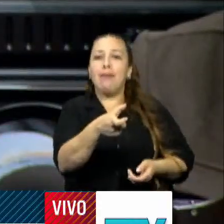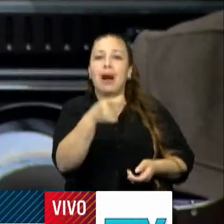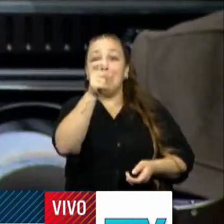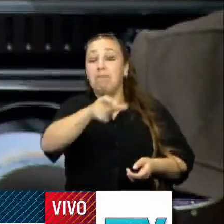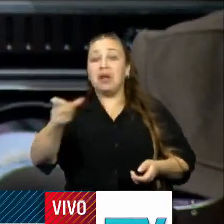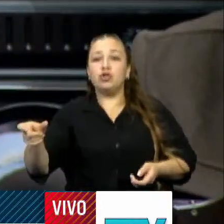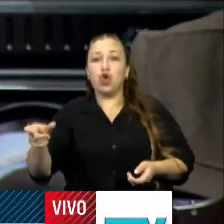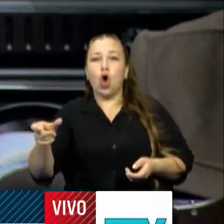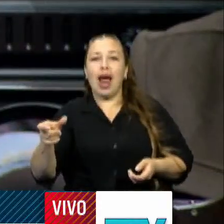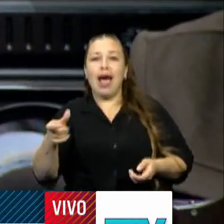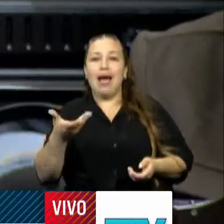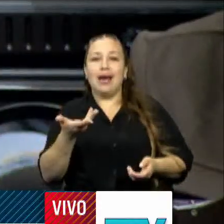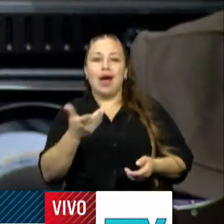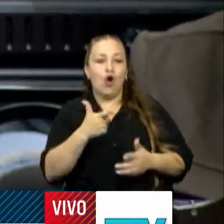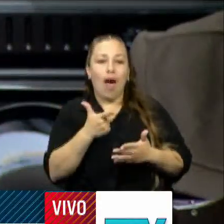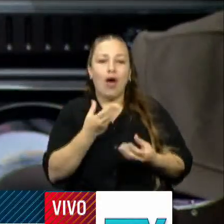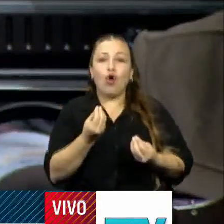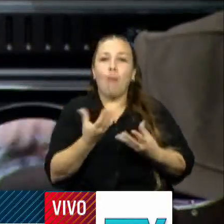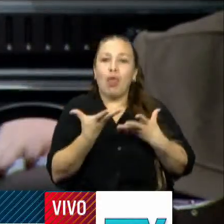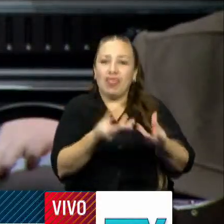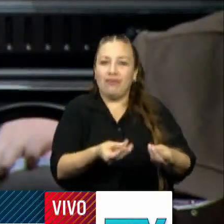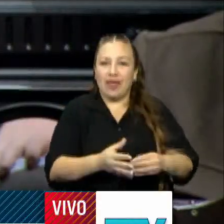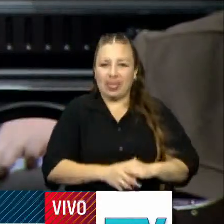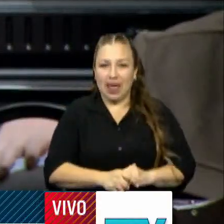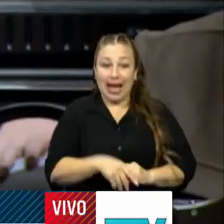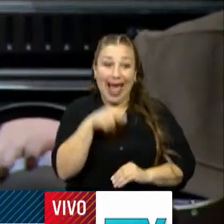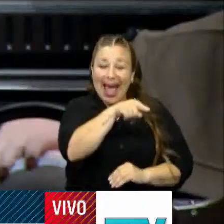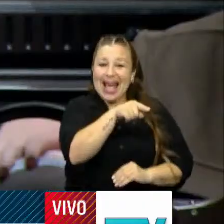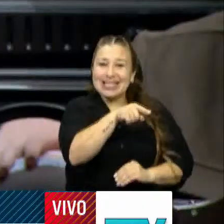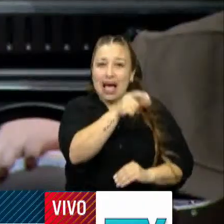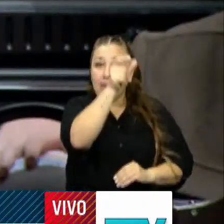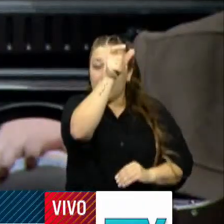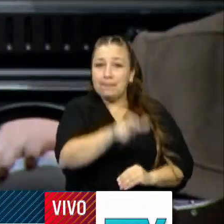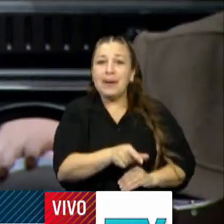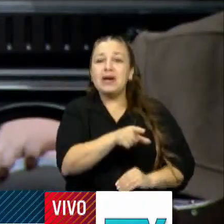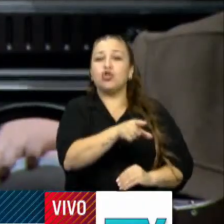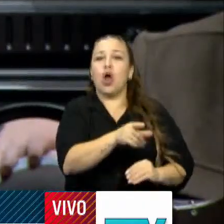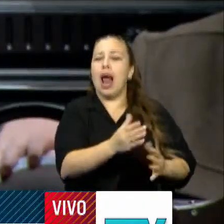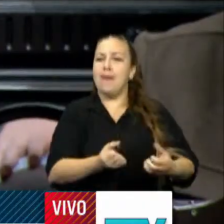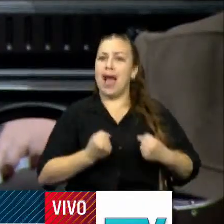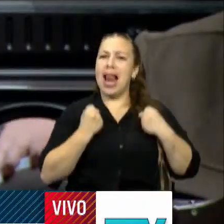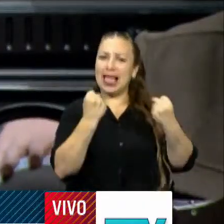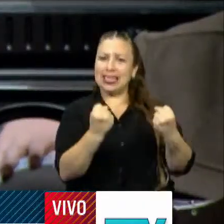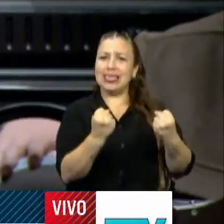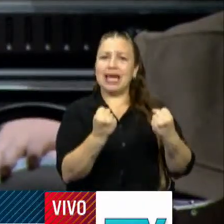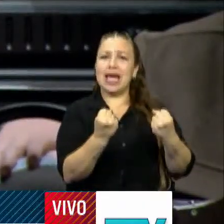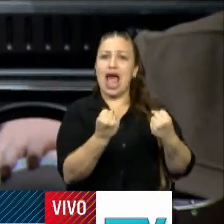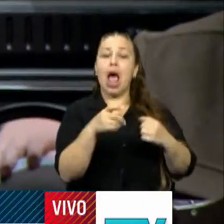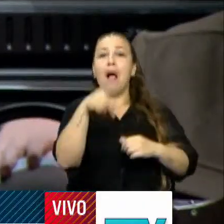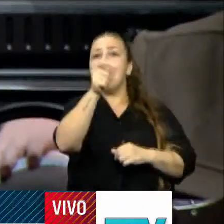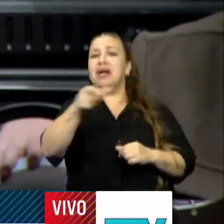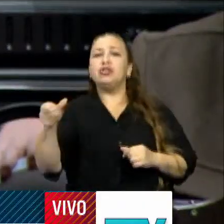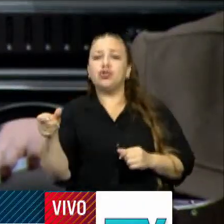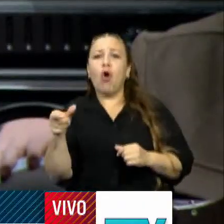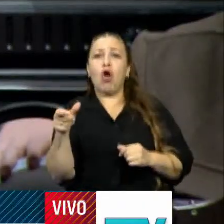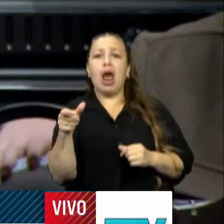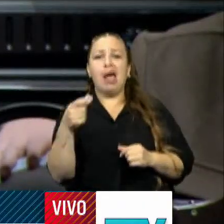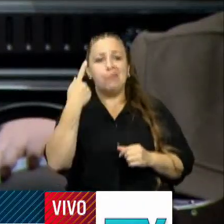callaba. Fue siempre esa valentía que no especulaba cuando todos especulaban.